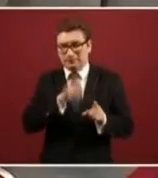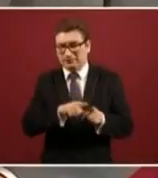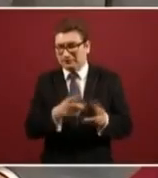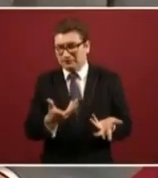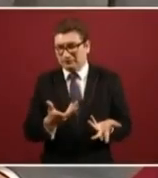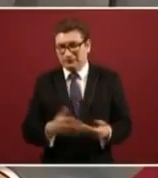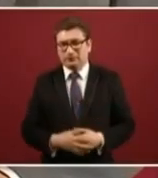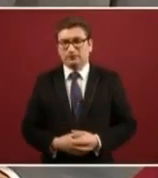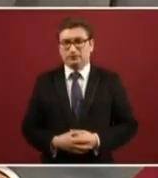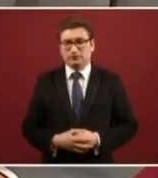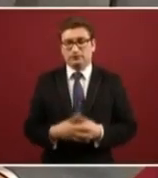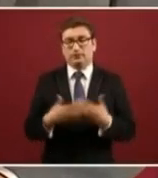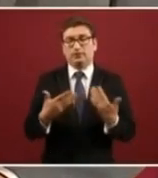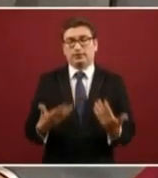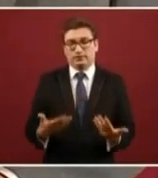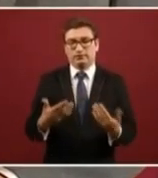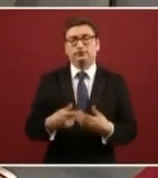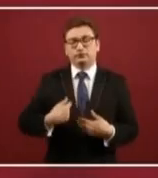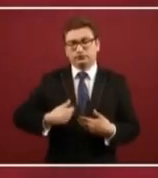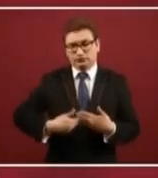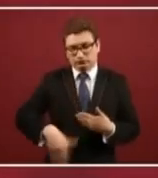Entonces, vamos a